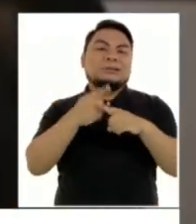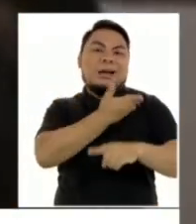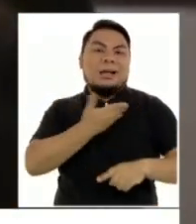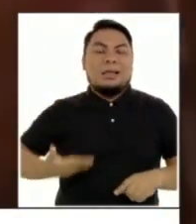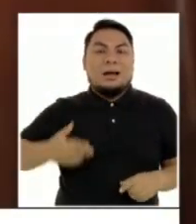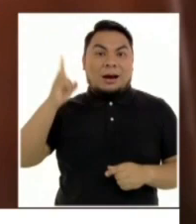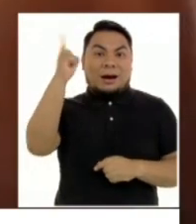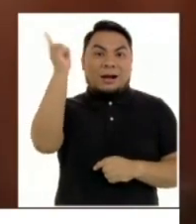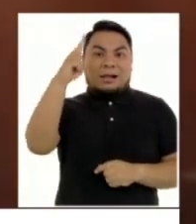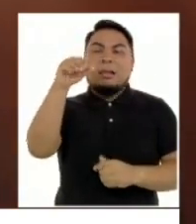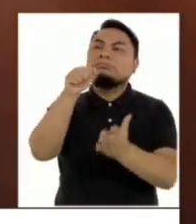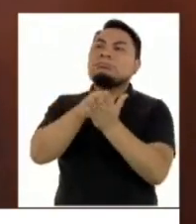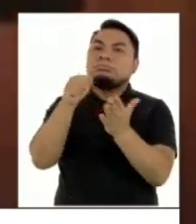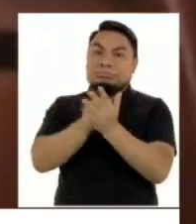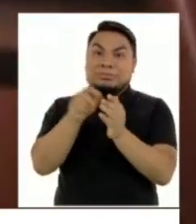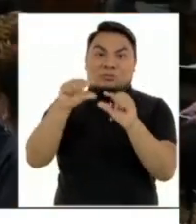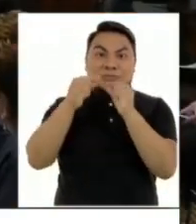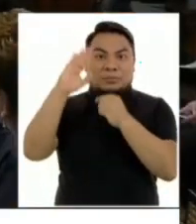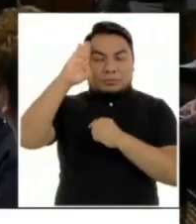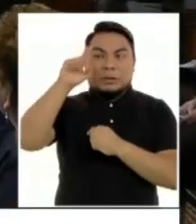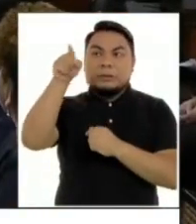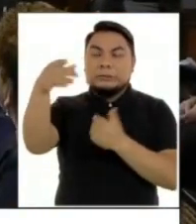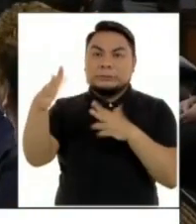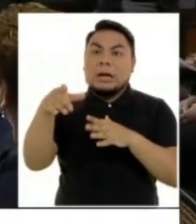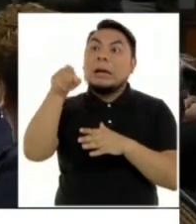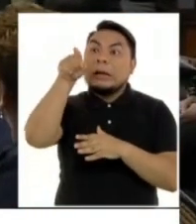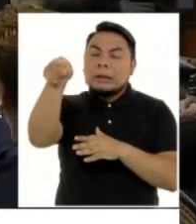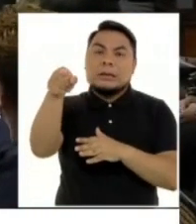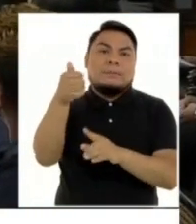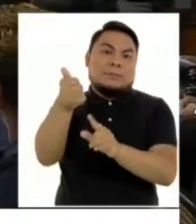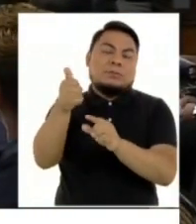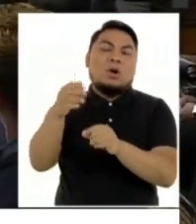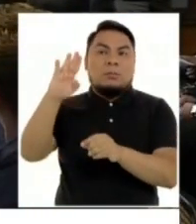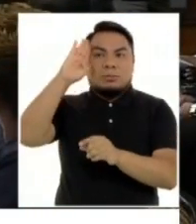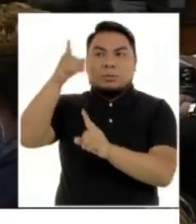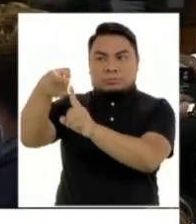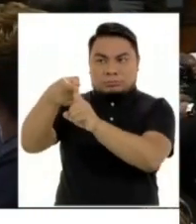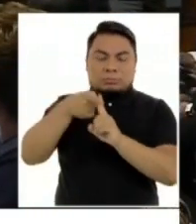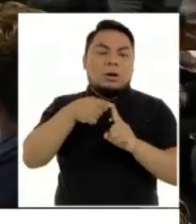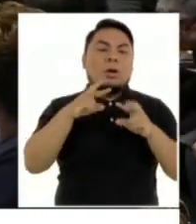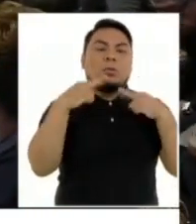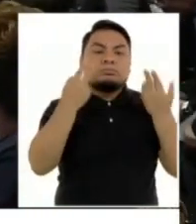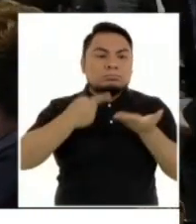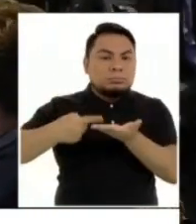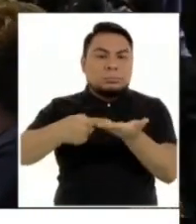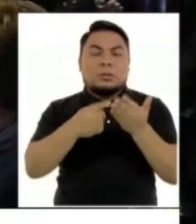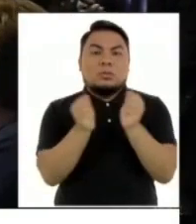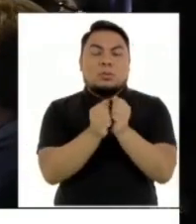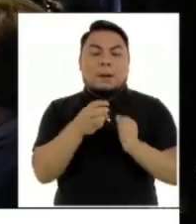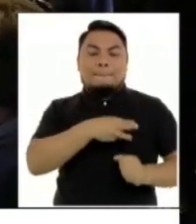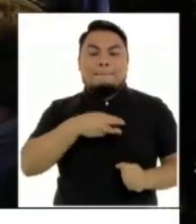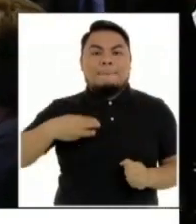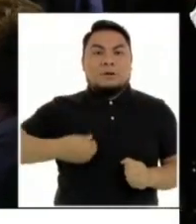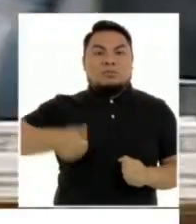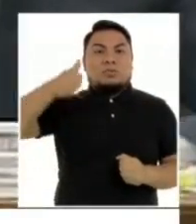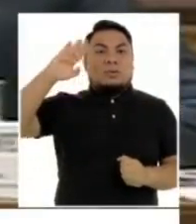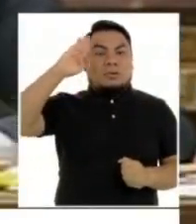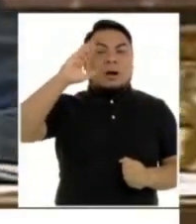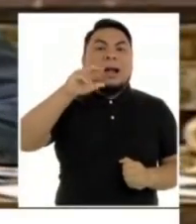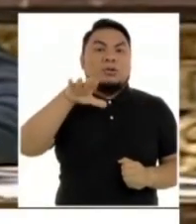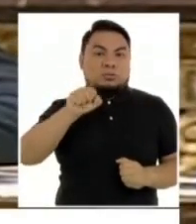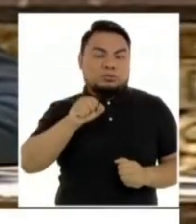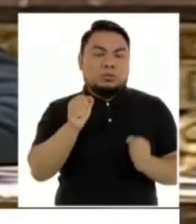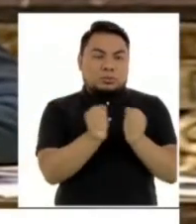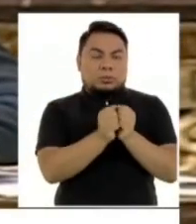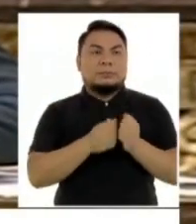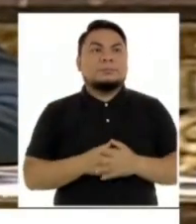al expresidente Alan García, se presentaron ante la Comisión de Defensa del Parlamento junto al ministro del Interior, Carlos Morán. ¿Y a usted